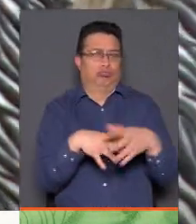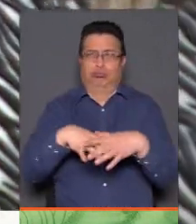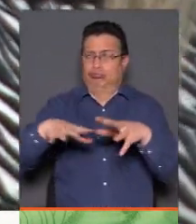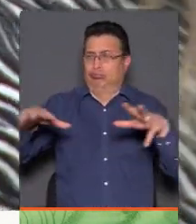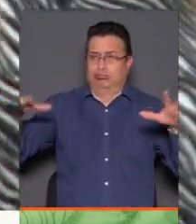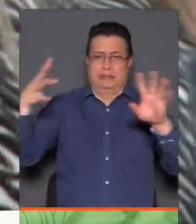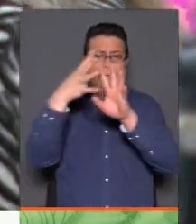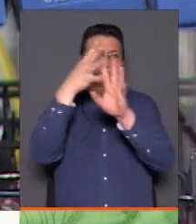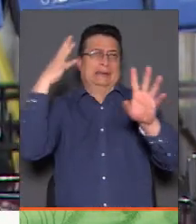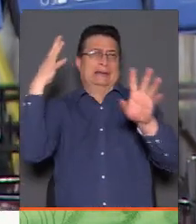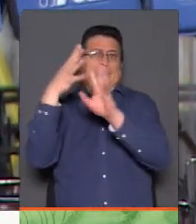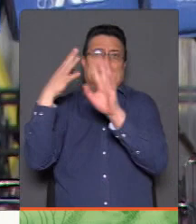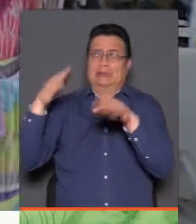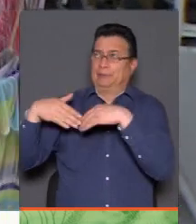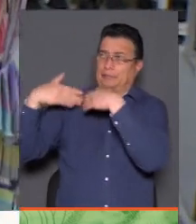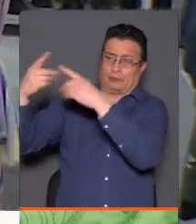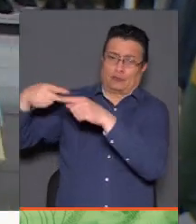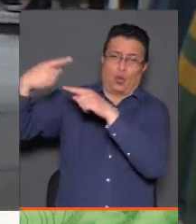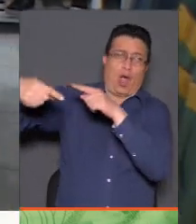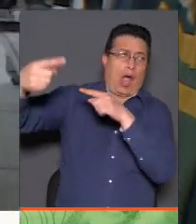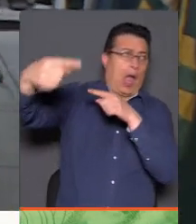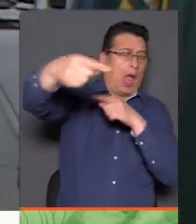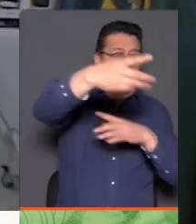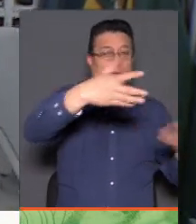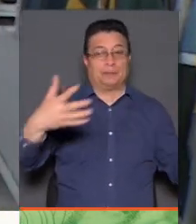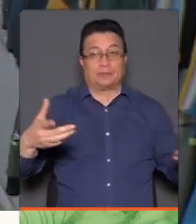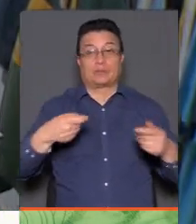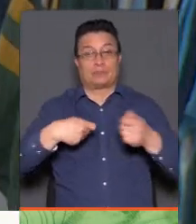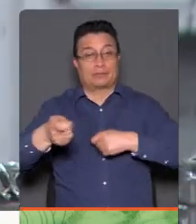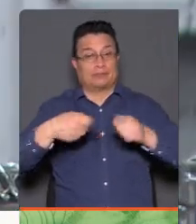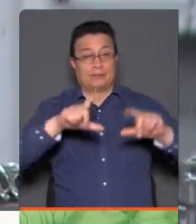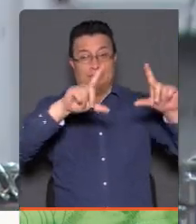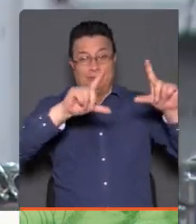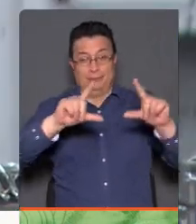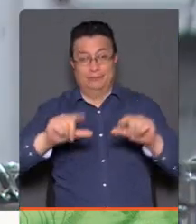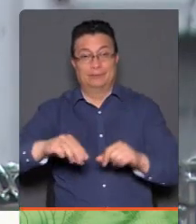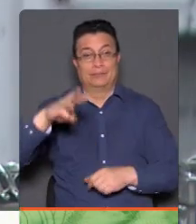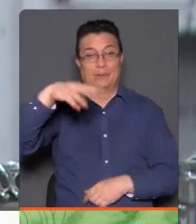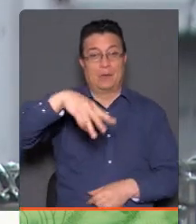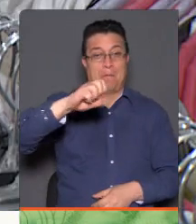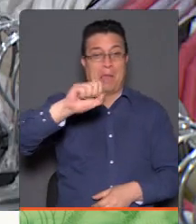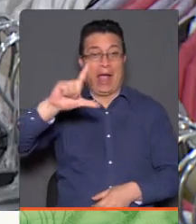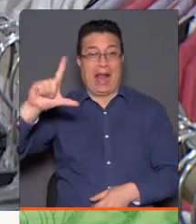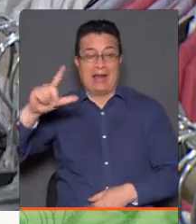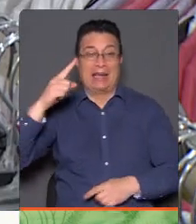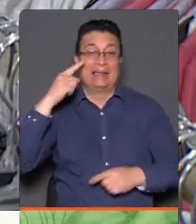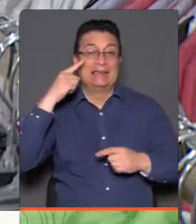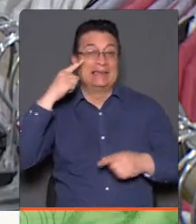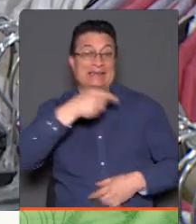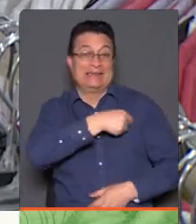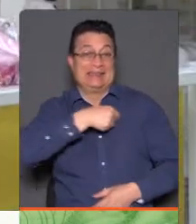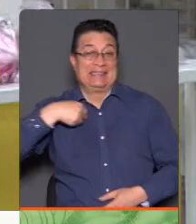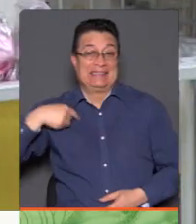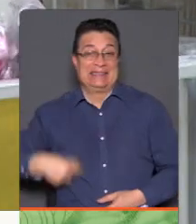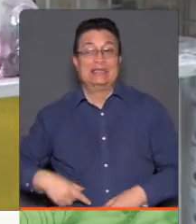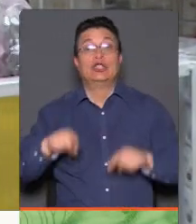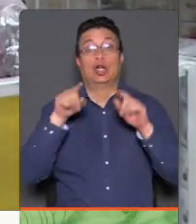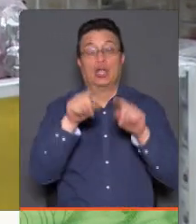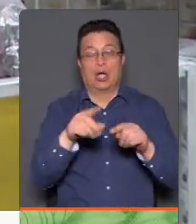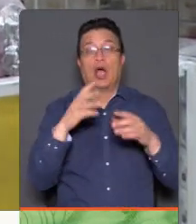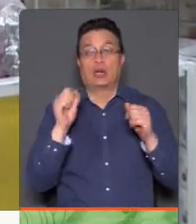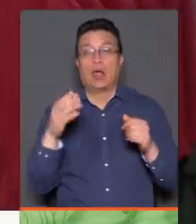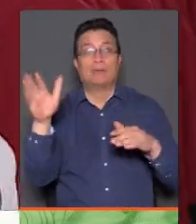filas enormes que salían cuadras y cuadras. Tanto han bajado las ventas en este mall chino que incluso ya están buscando alguna forma de atraer